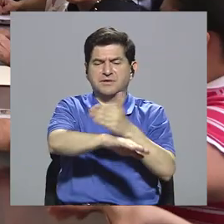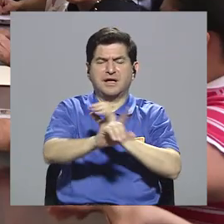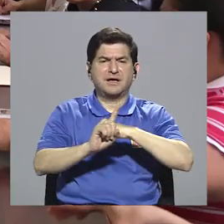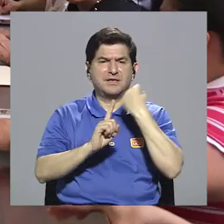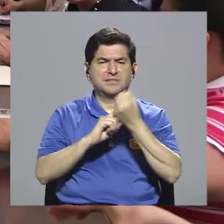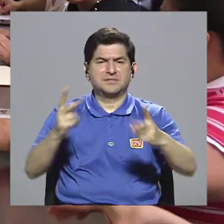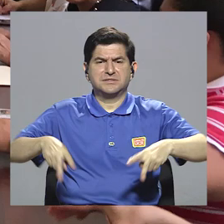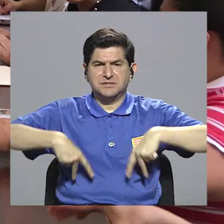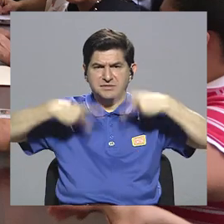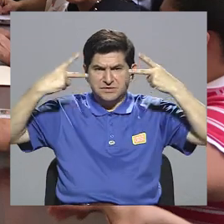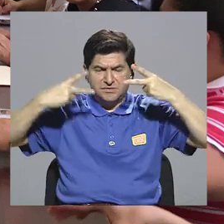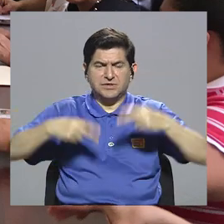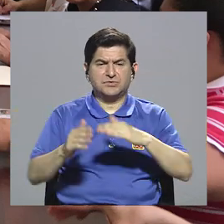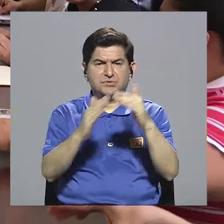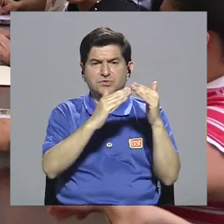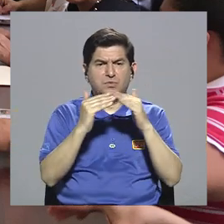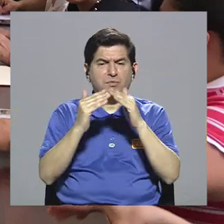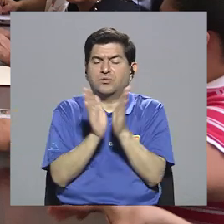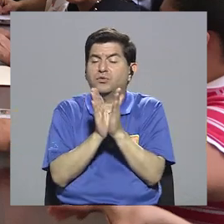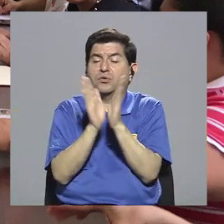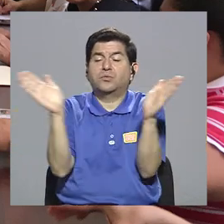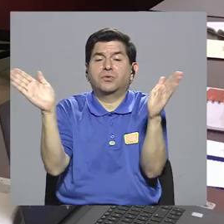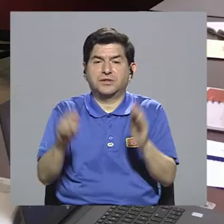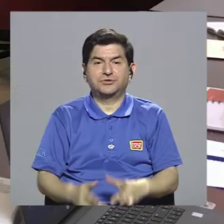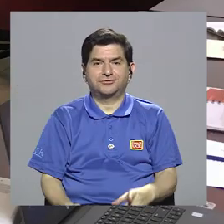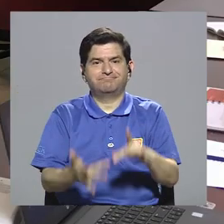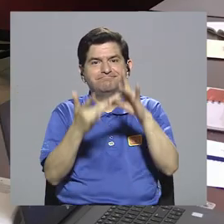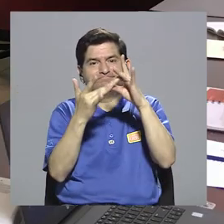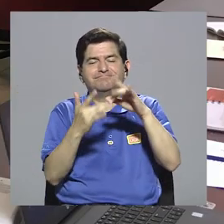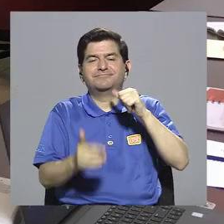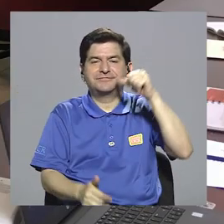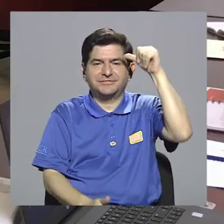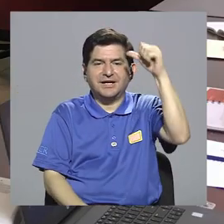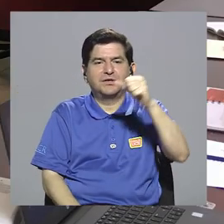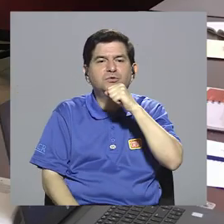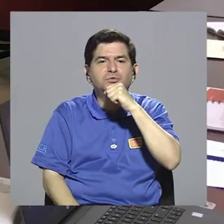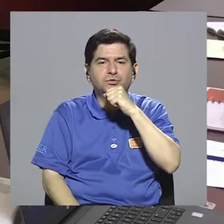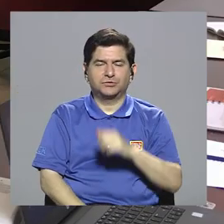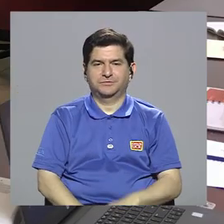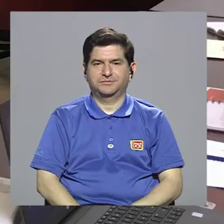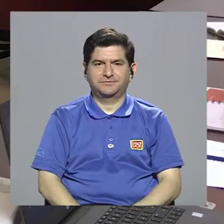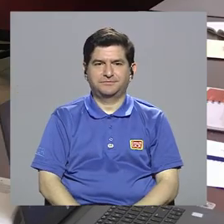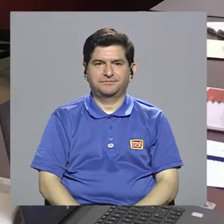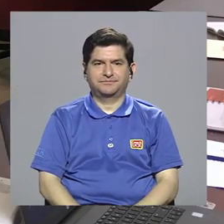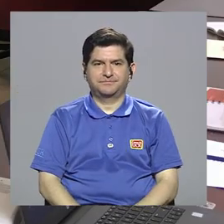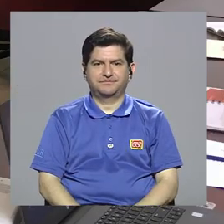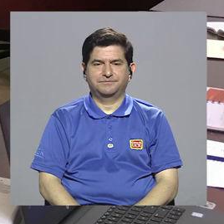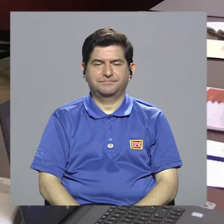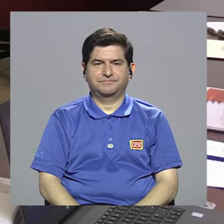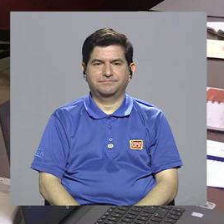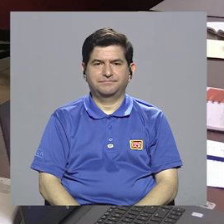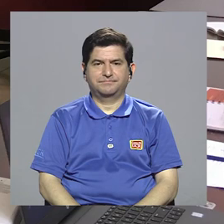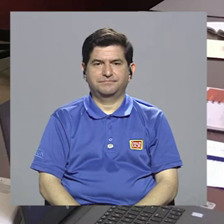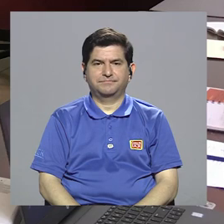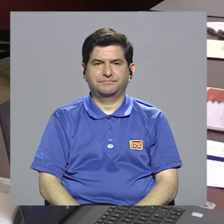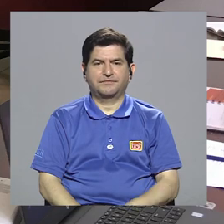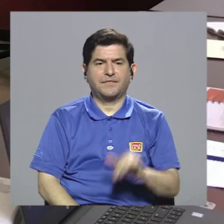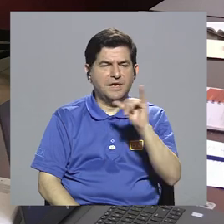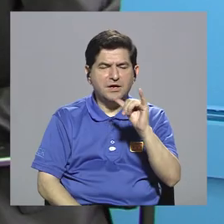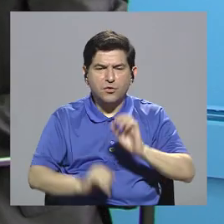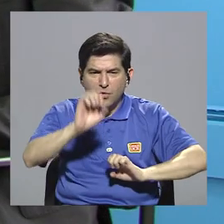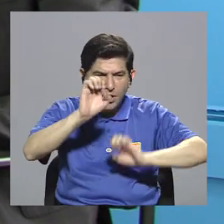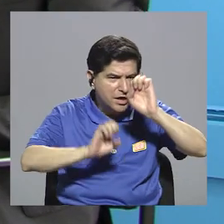las condiciones de vida de la población en general y en particular de los adultos mayores y también en forma de